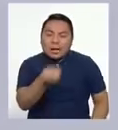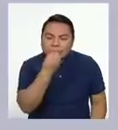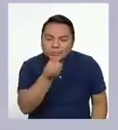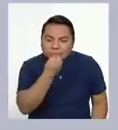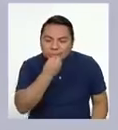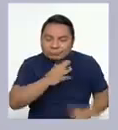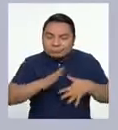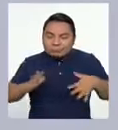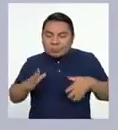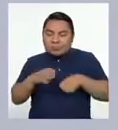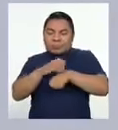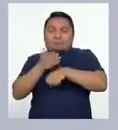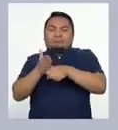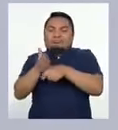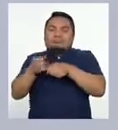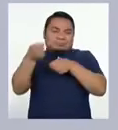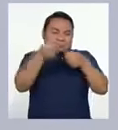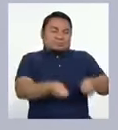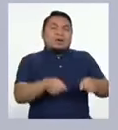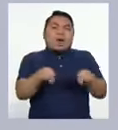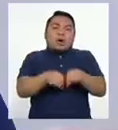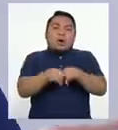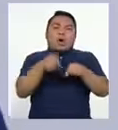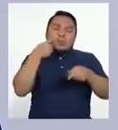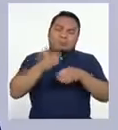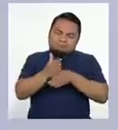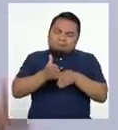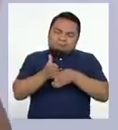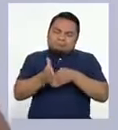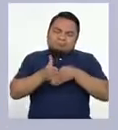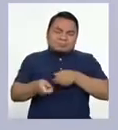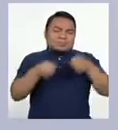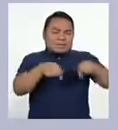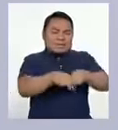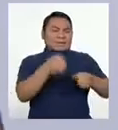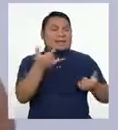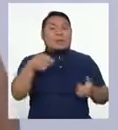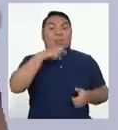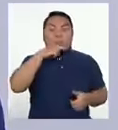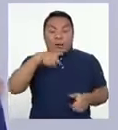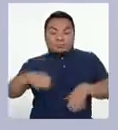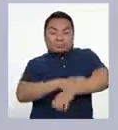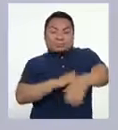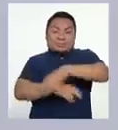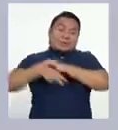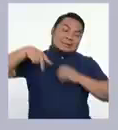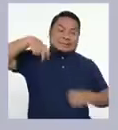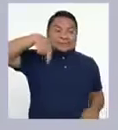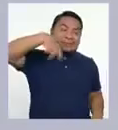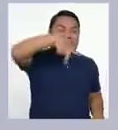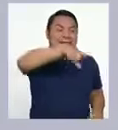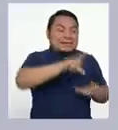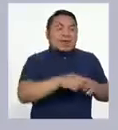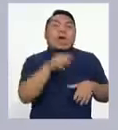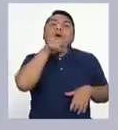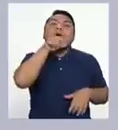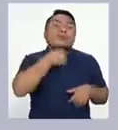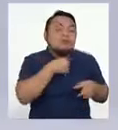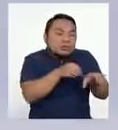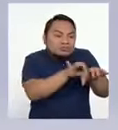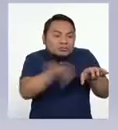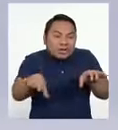y darle cuero al zapatero y este pudiese arreglar los zapatos de Doña Juana para que ella ayude al pollito a no ahogarse con la